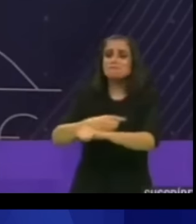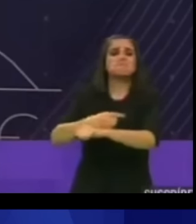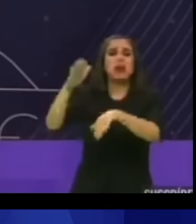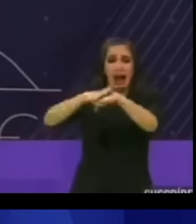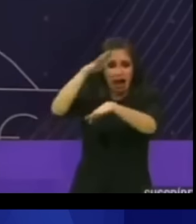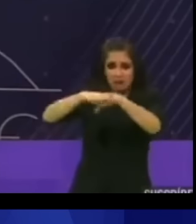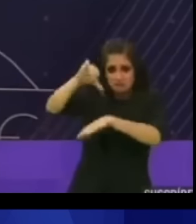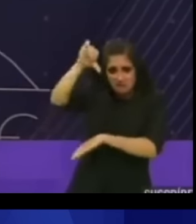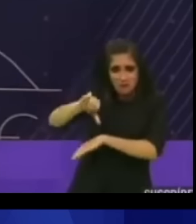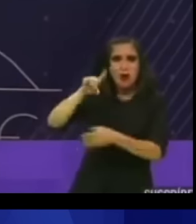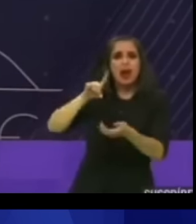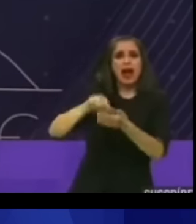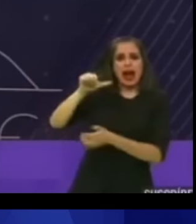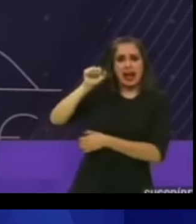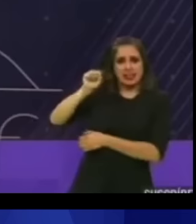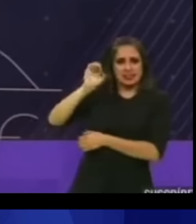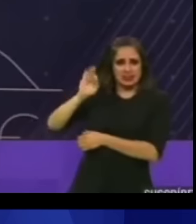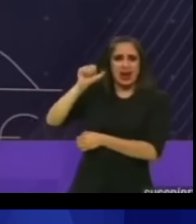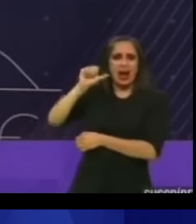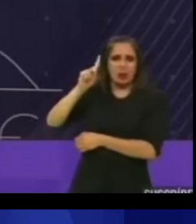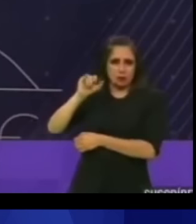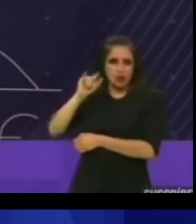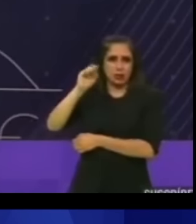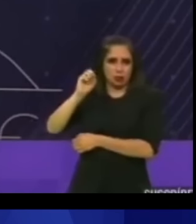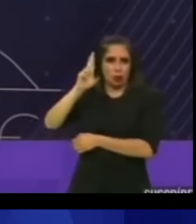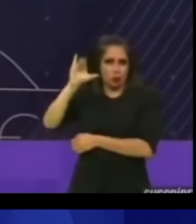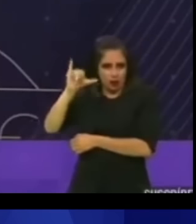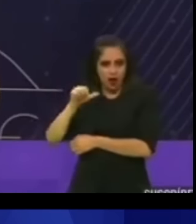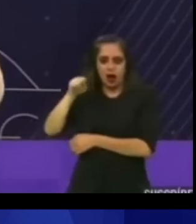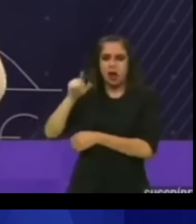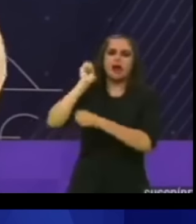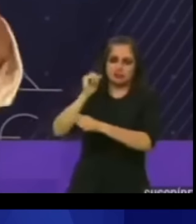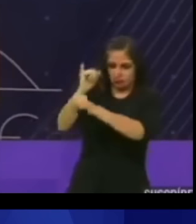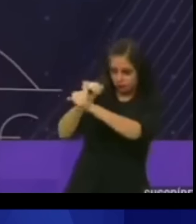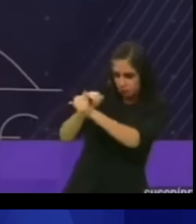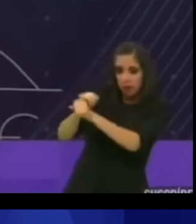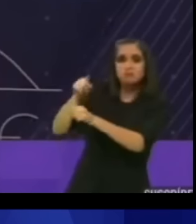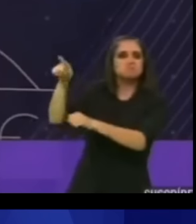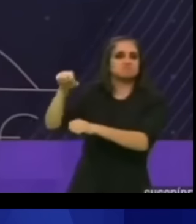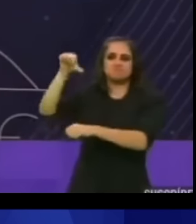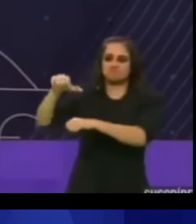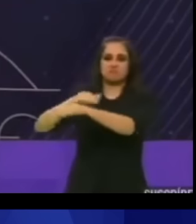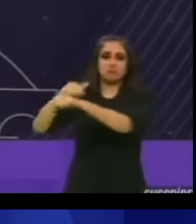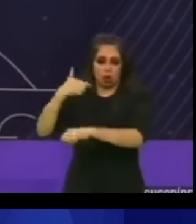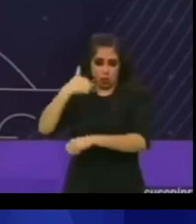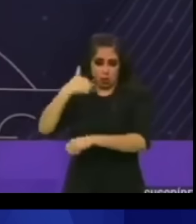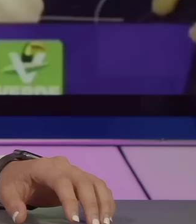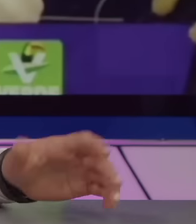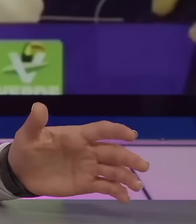superior de la federación le incó responsabilidades yo saqué 100 en todos los años en